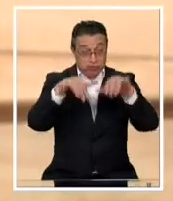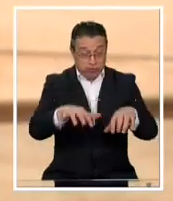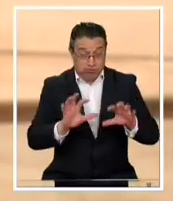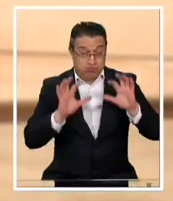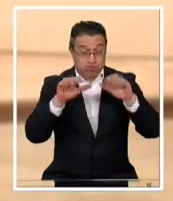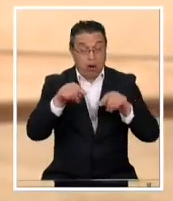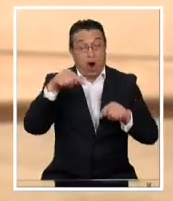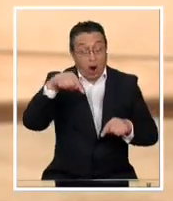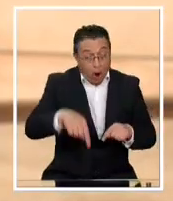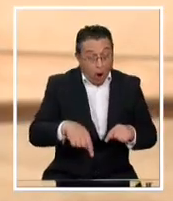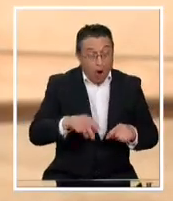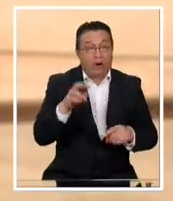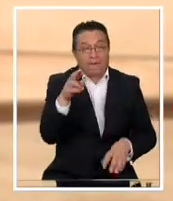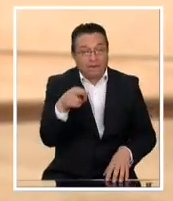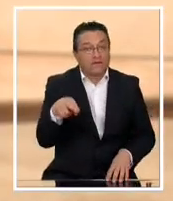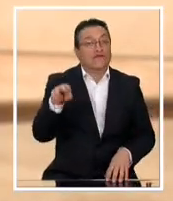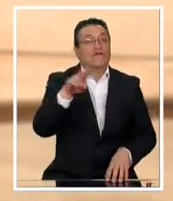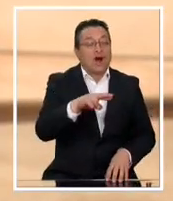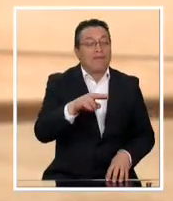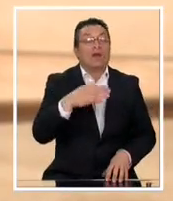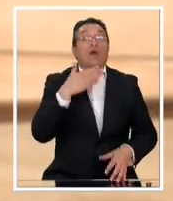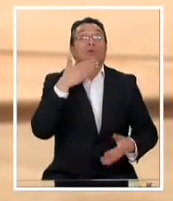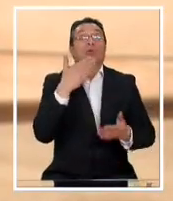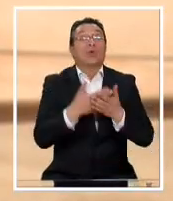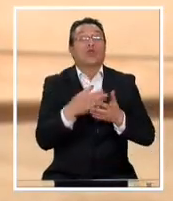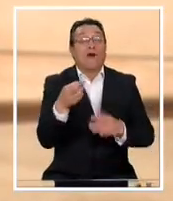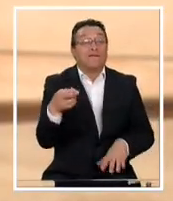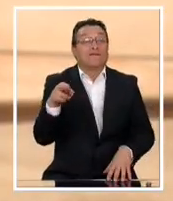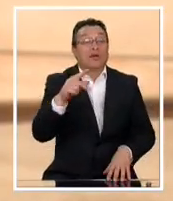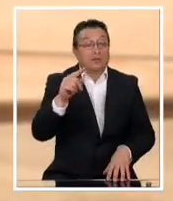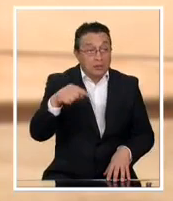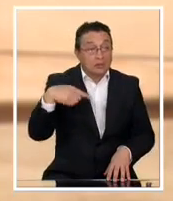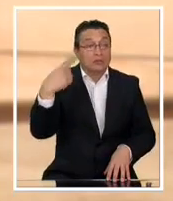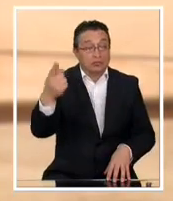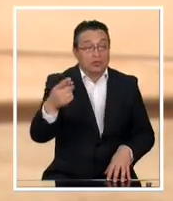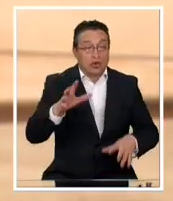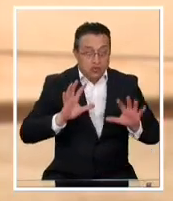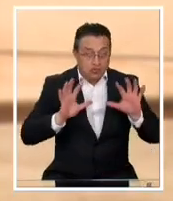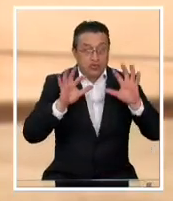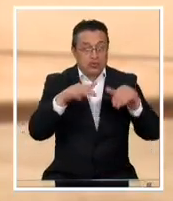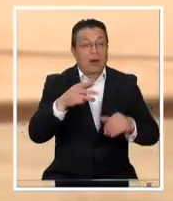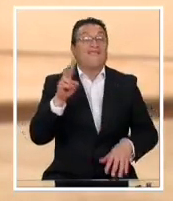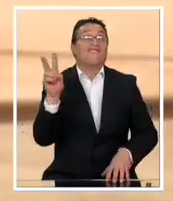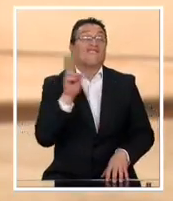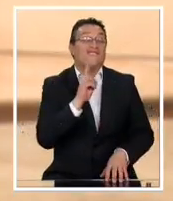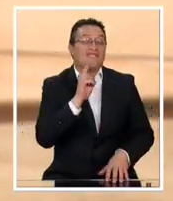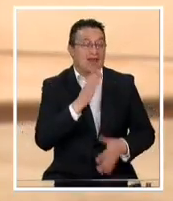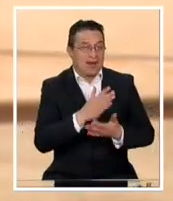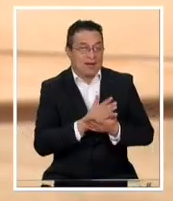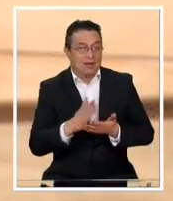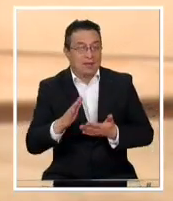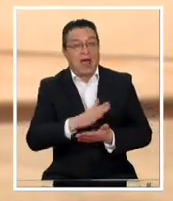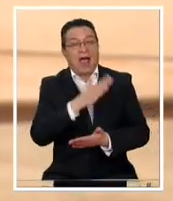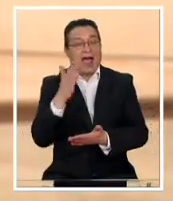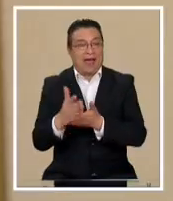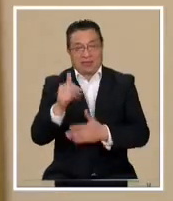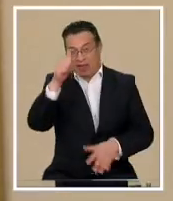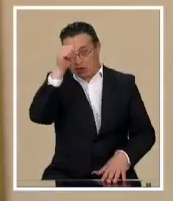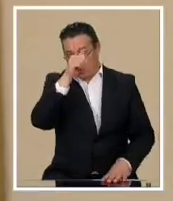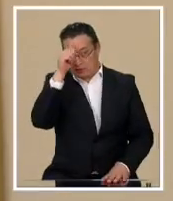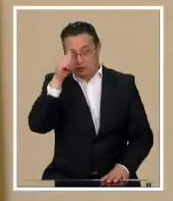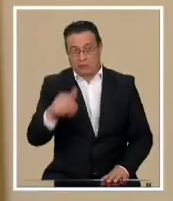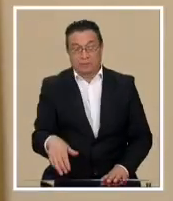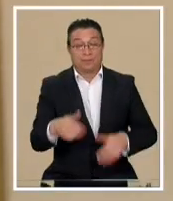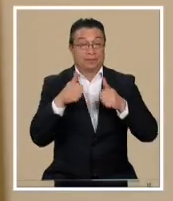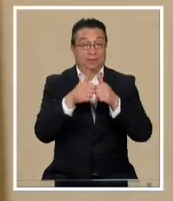presente hoy y vuelve otro episodio más de marejada, otro tren de onda que llegaría el viernes y estaría presente hasta el día domingo. La